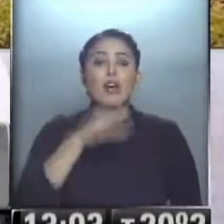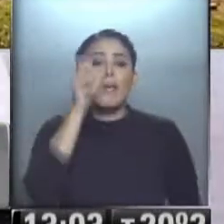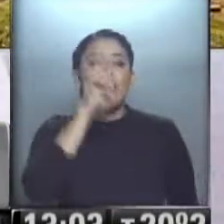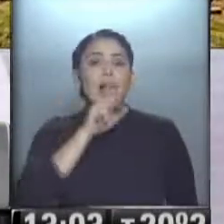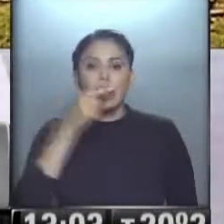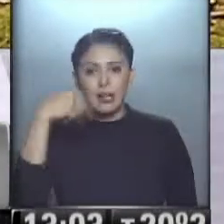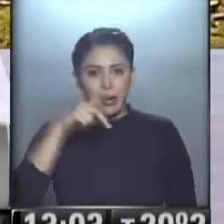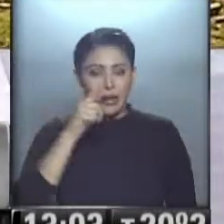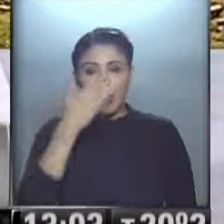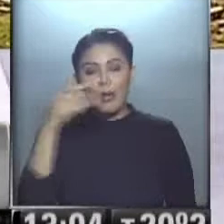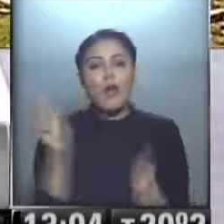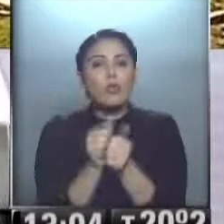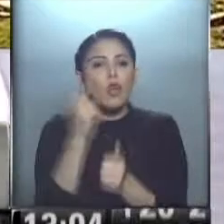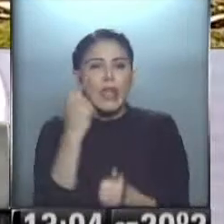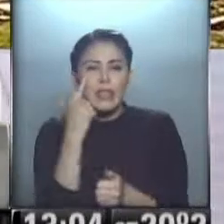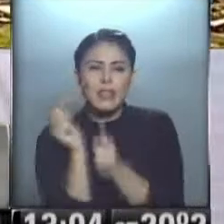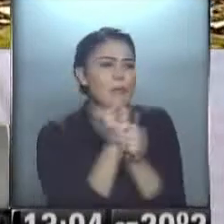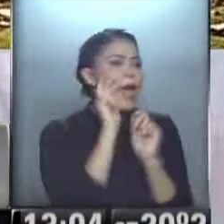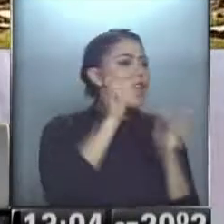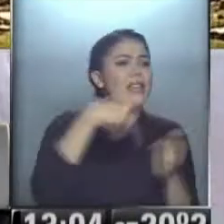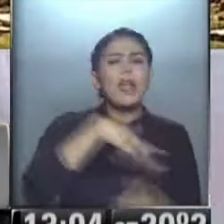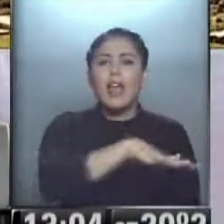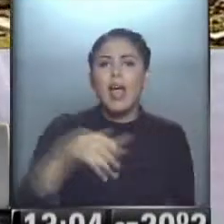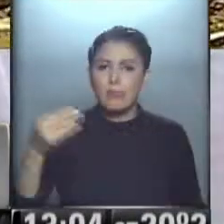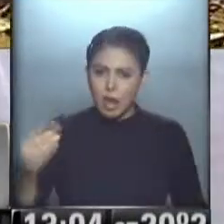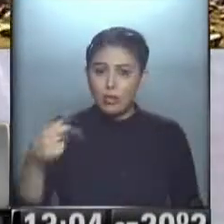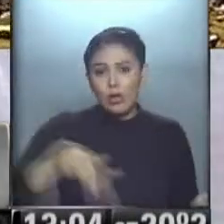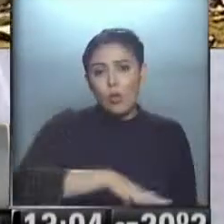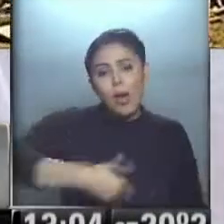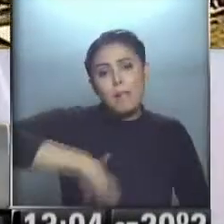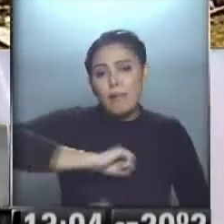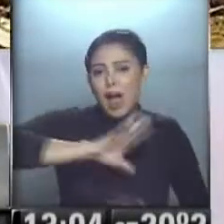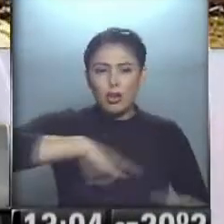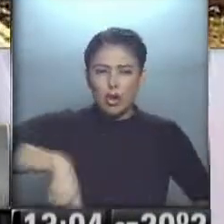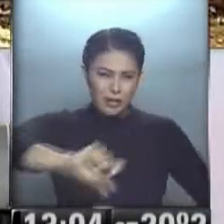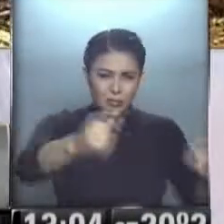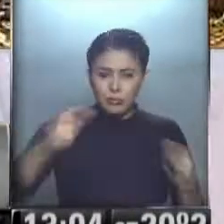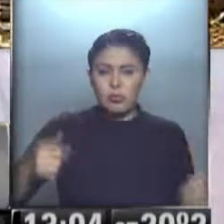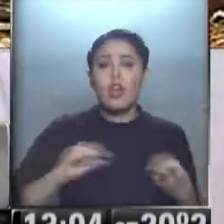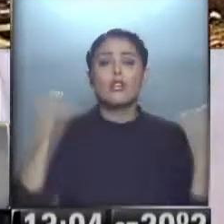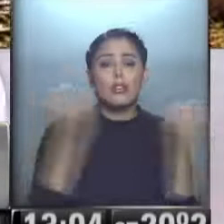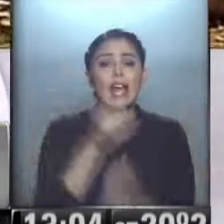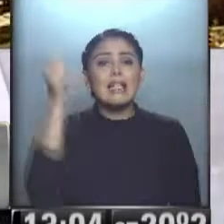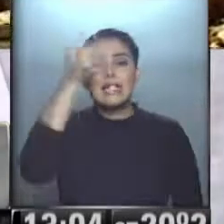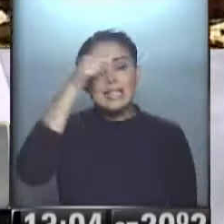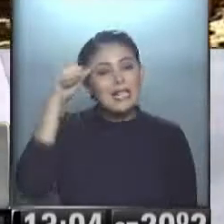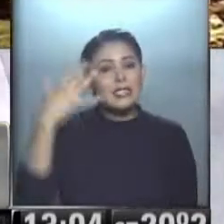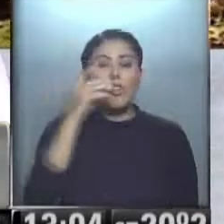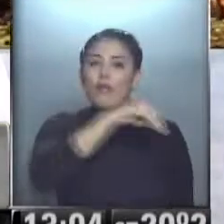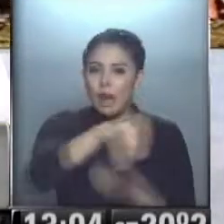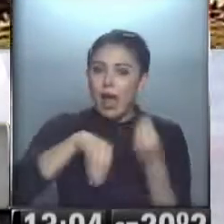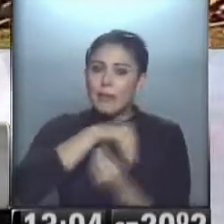intendente lo que estaba ocurriendo aquí en este lugar, que fue el epicentro más fuerte. Hablamos de 65 familias que